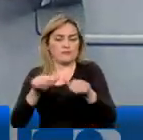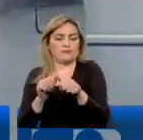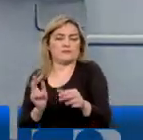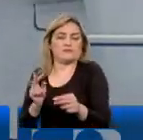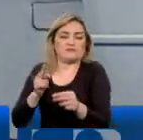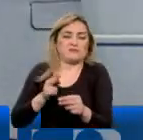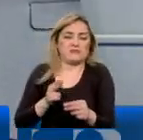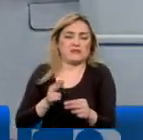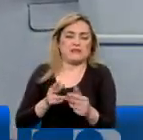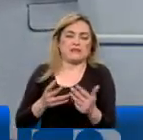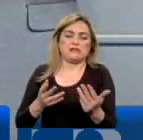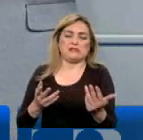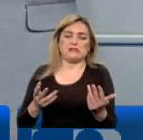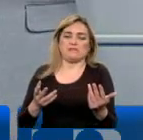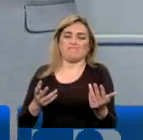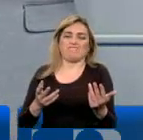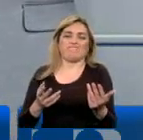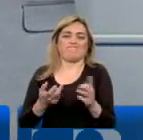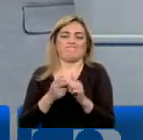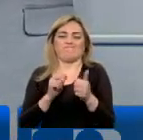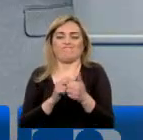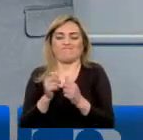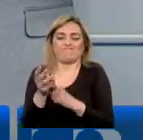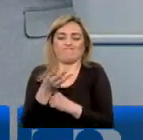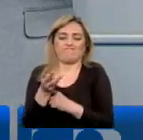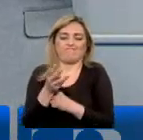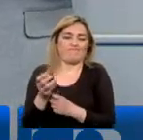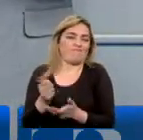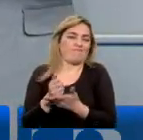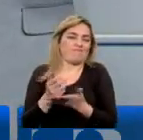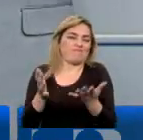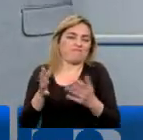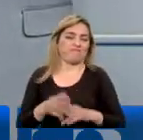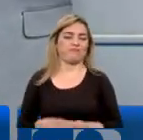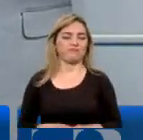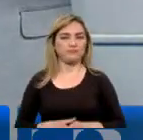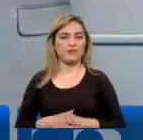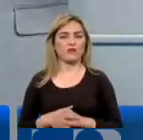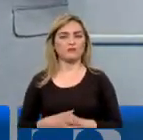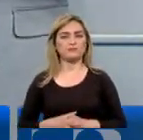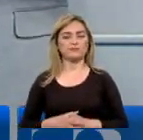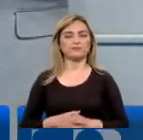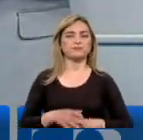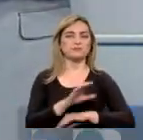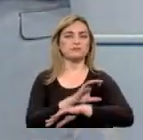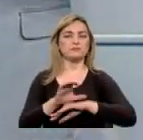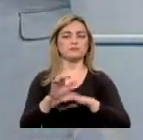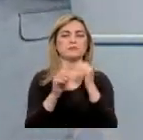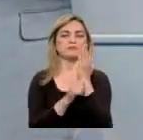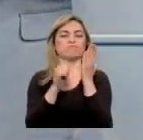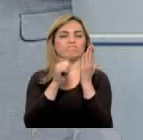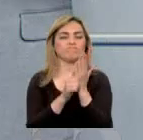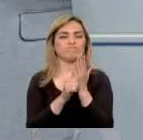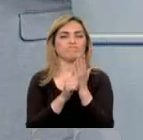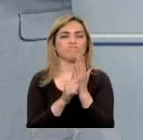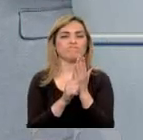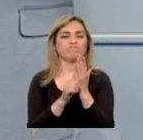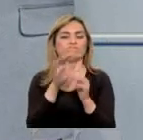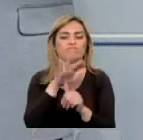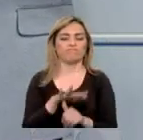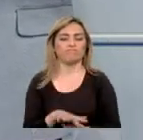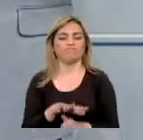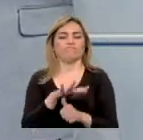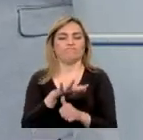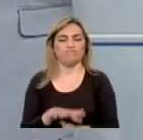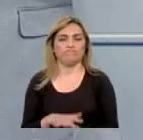pandemia, pero las dificultades de conectividad tampoco les dan otra opción. Desde el campo y desde el propio ministerio hay cada vez más presión